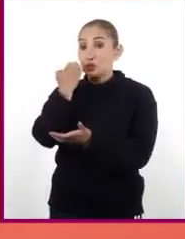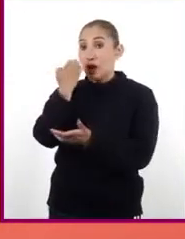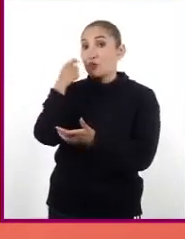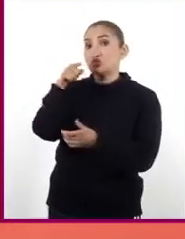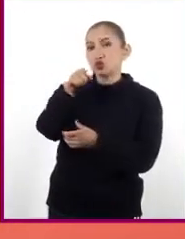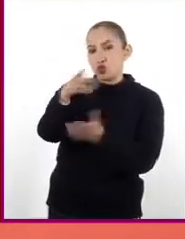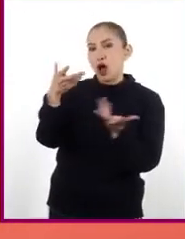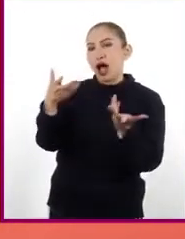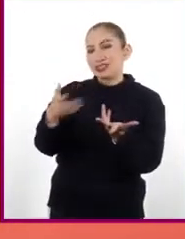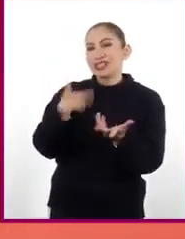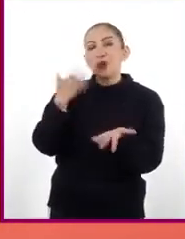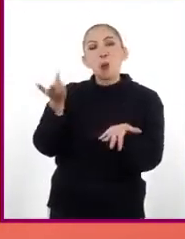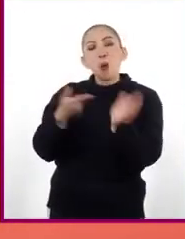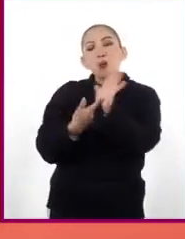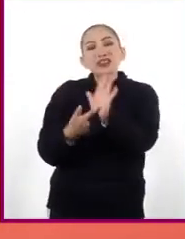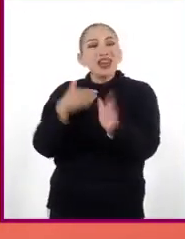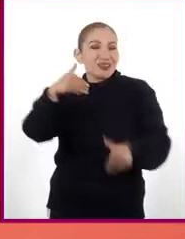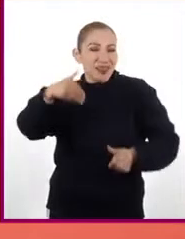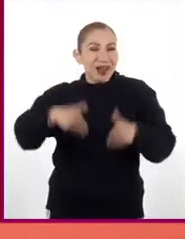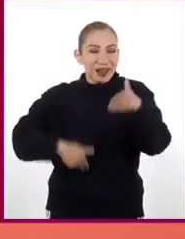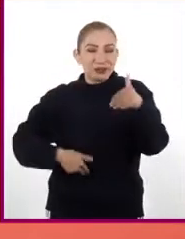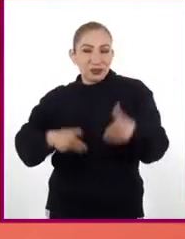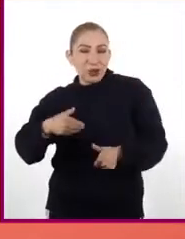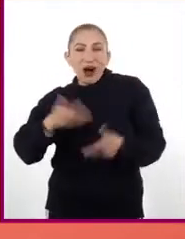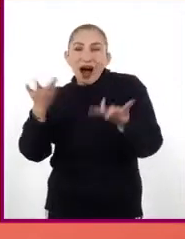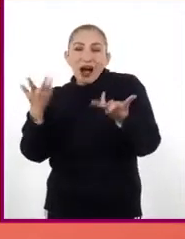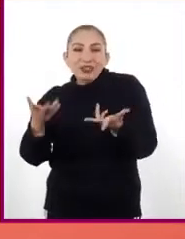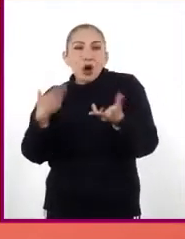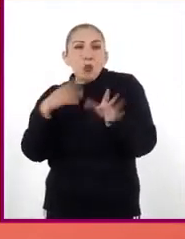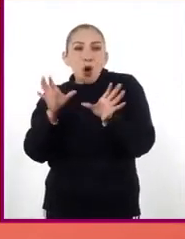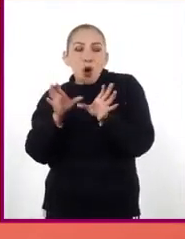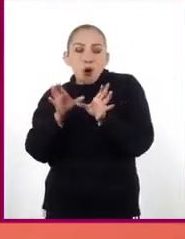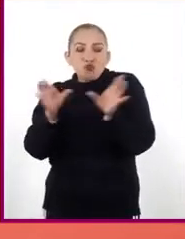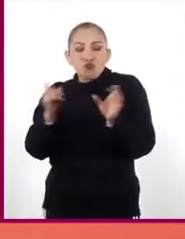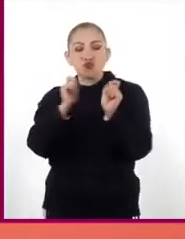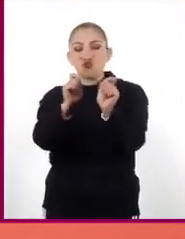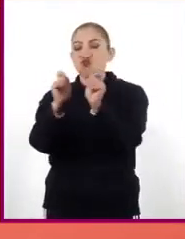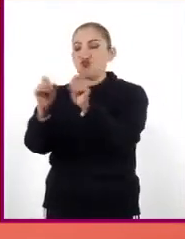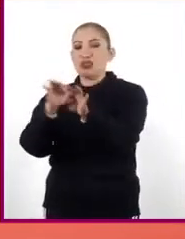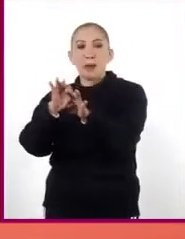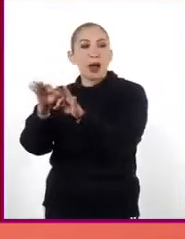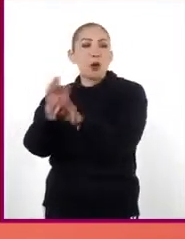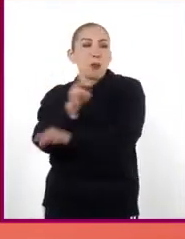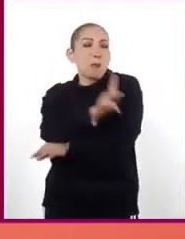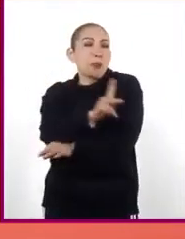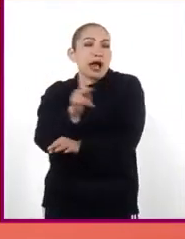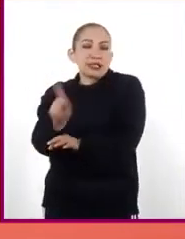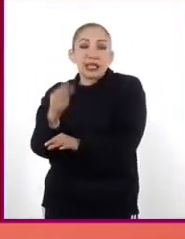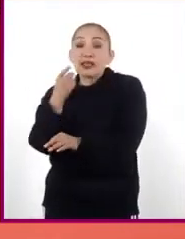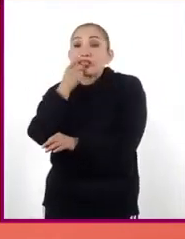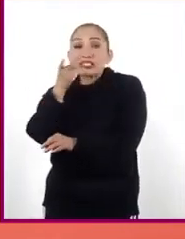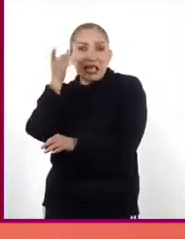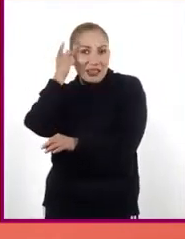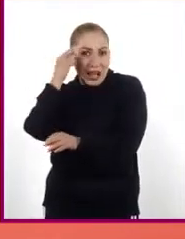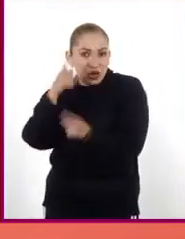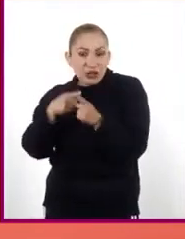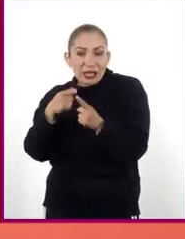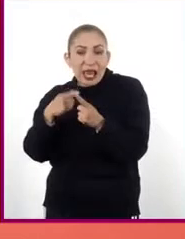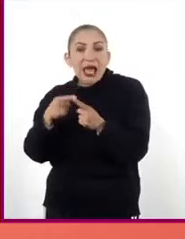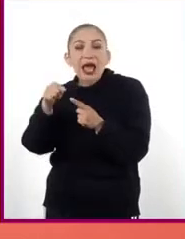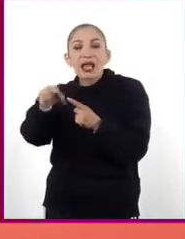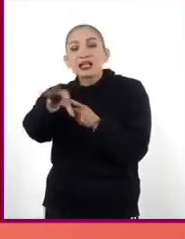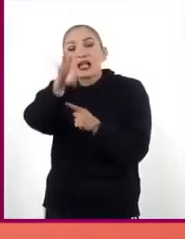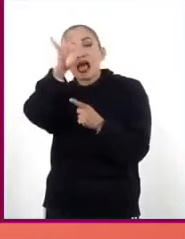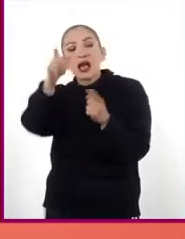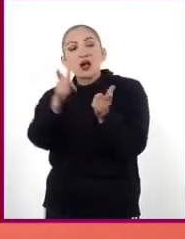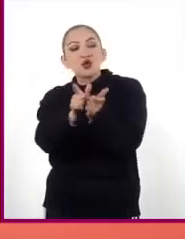cuando han hecho escenificaciones teatrales, hacen una división del trabajo similar. Nombran un director, escogen